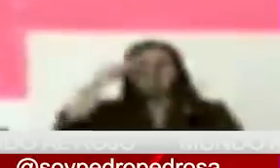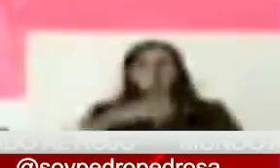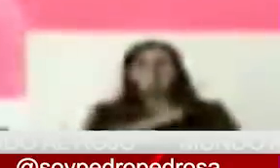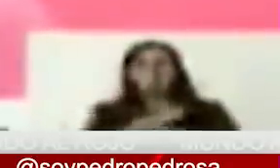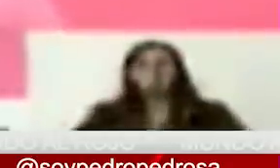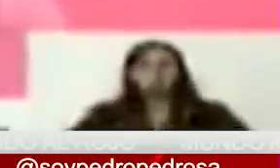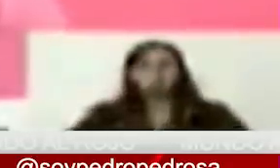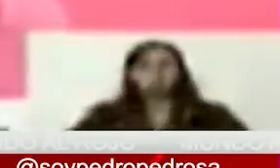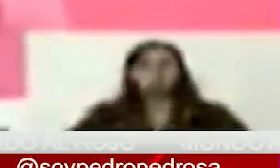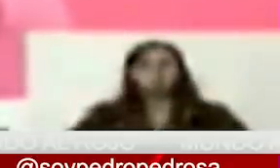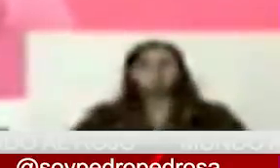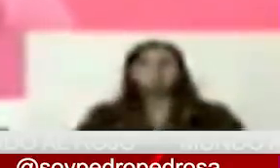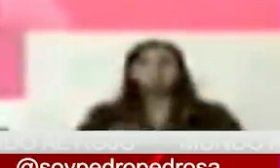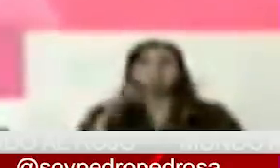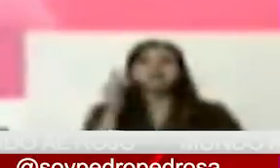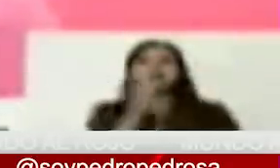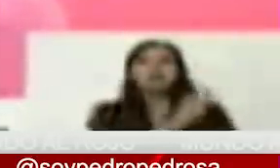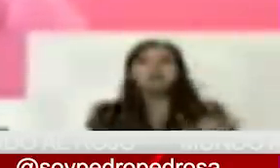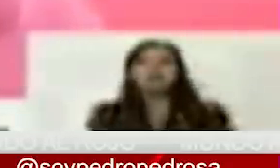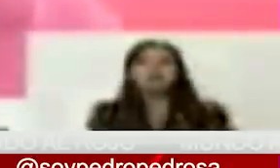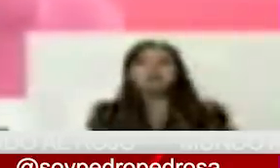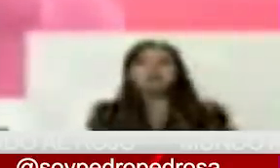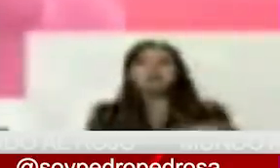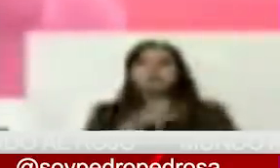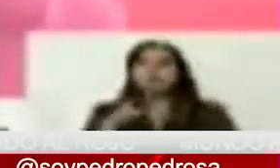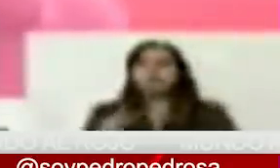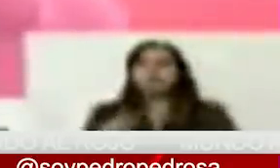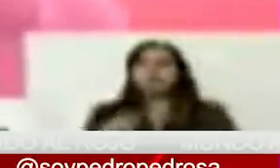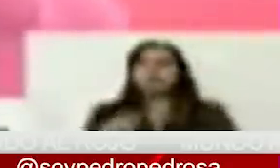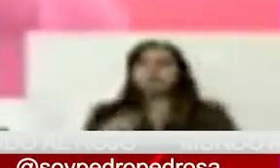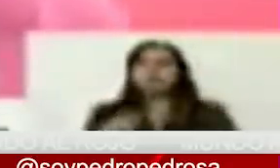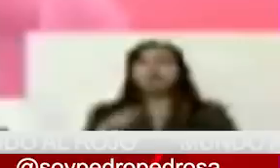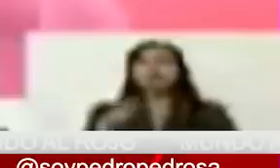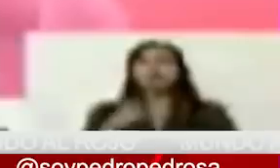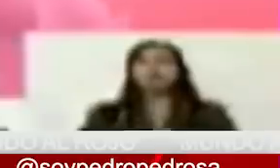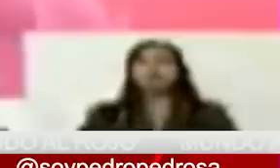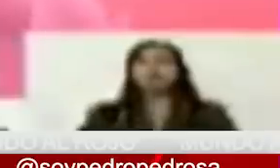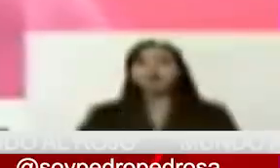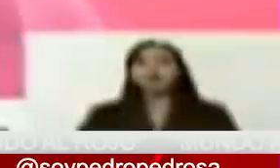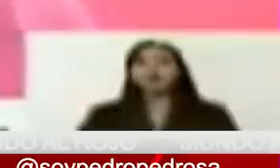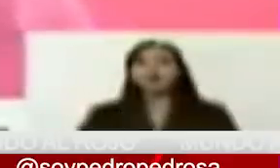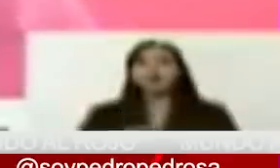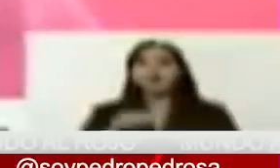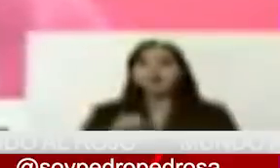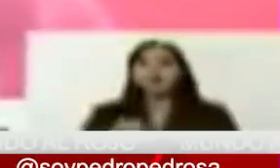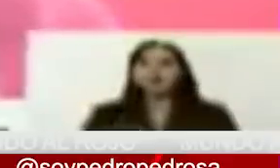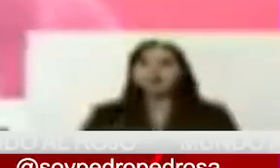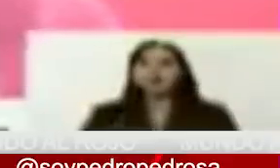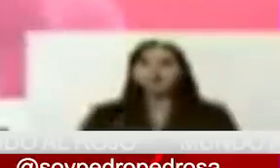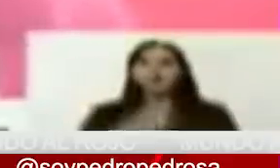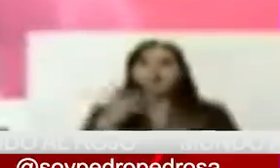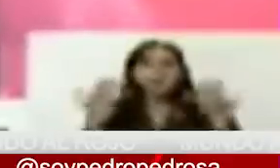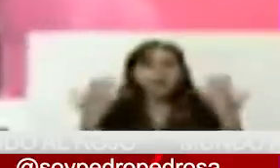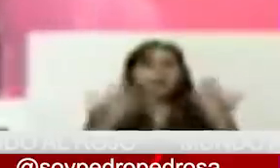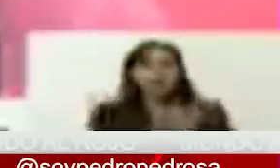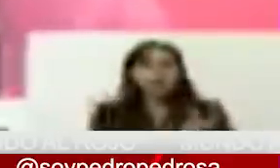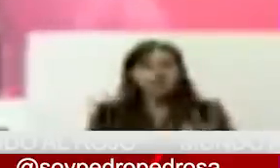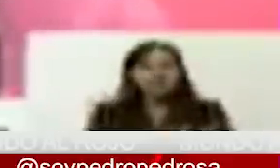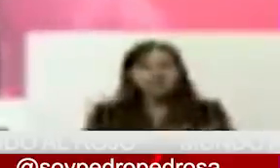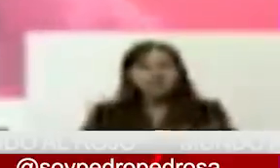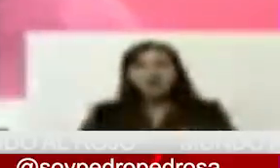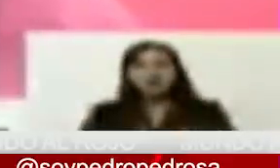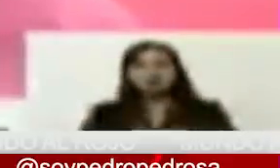DICIP. No recuerdo ahora claramente si fue la DICIP o el Cuerpo Técnico de Policía Judicial, que se conocía aquí como la